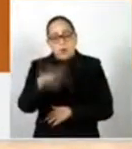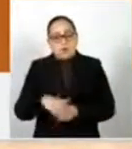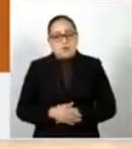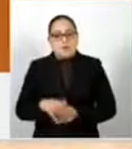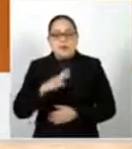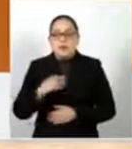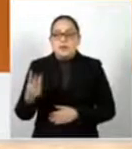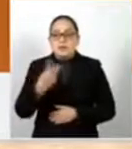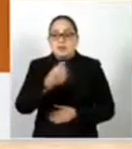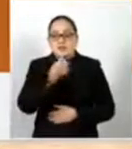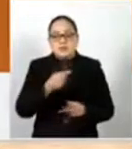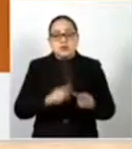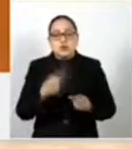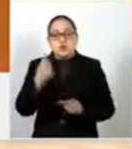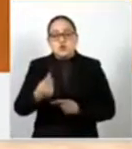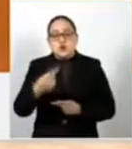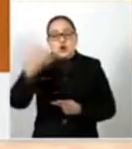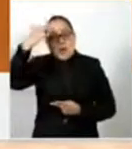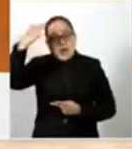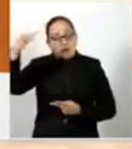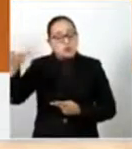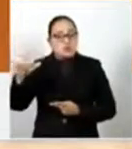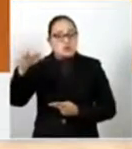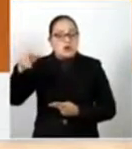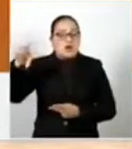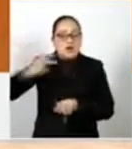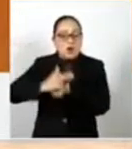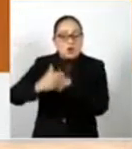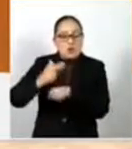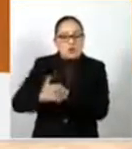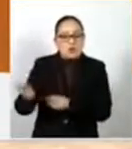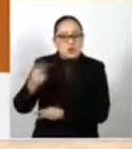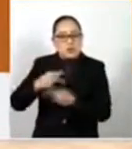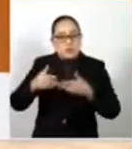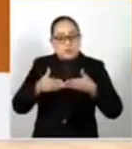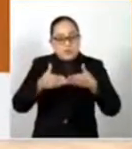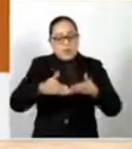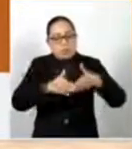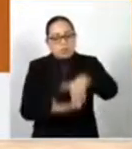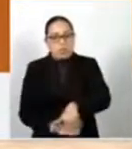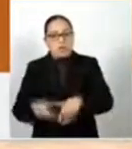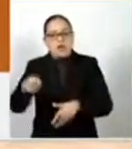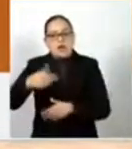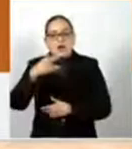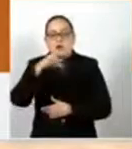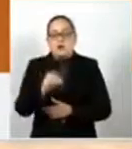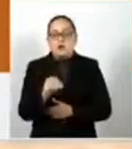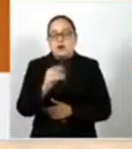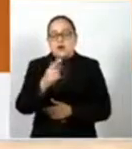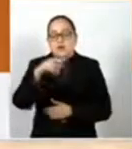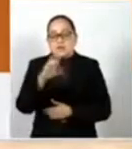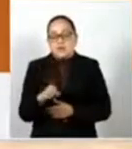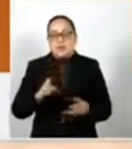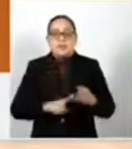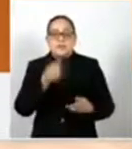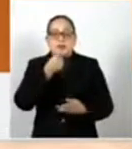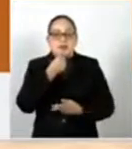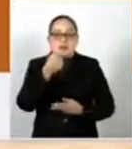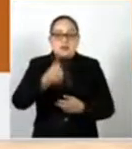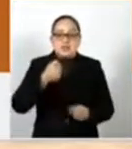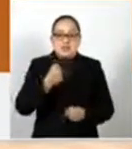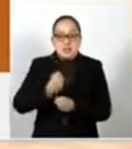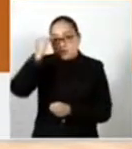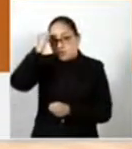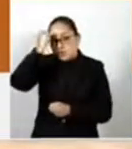tres niños y un adulto de Honduras murieron en abril después de que su balsa se volcó en el Río Grande y un niño de 6 años de la India